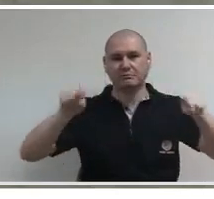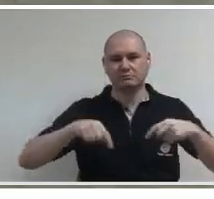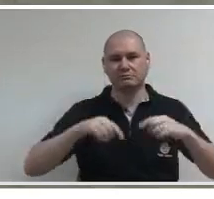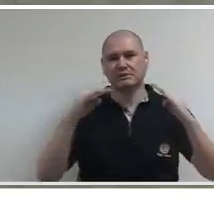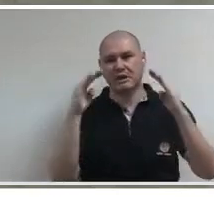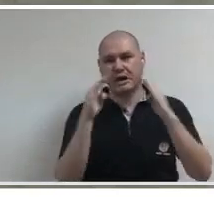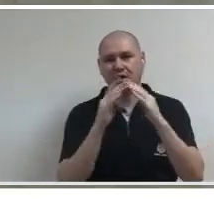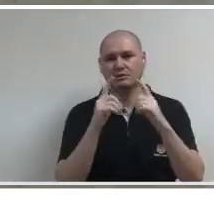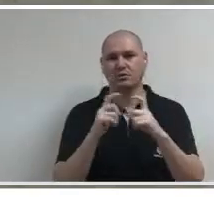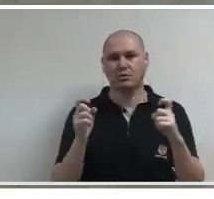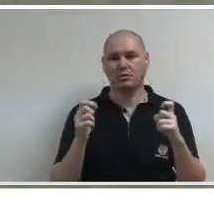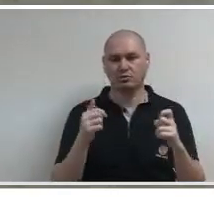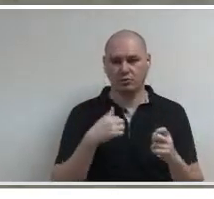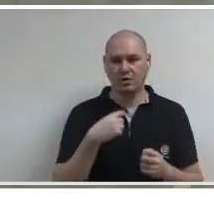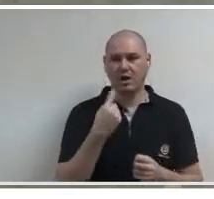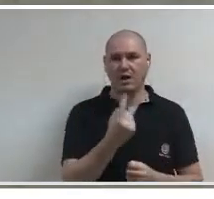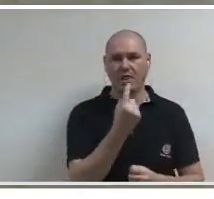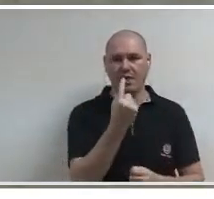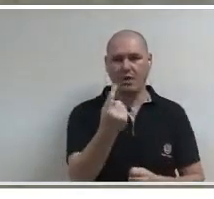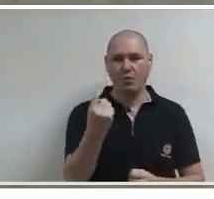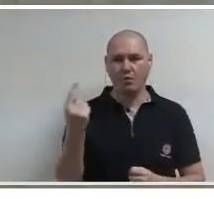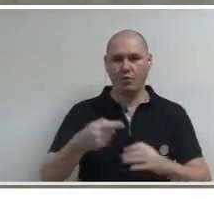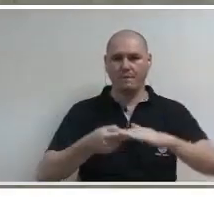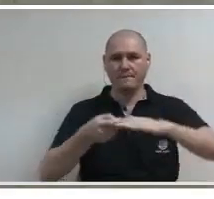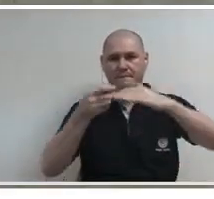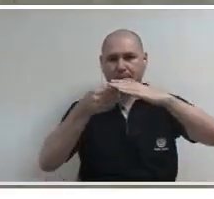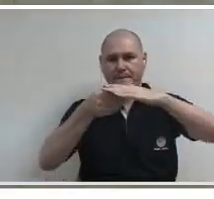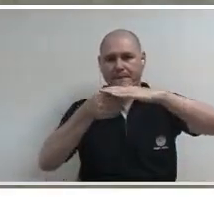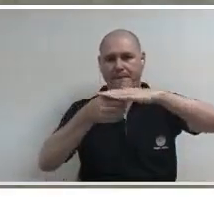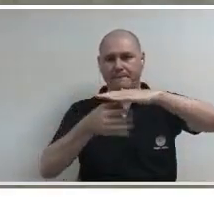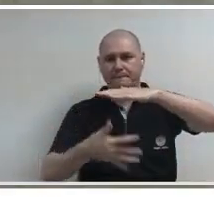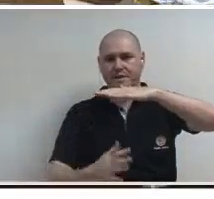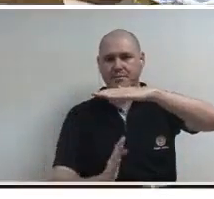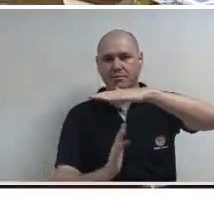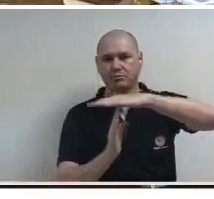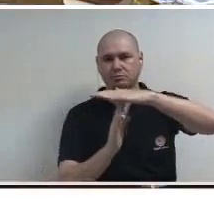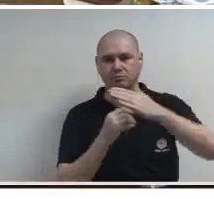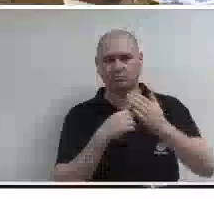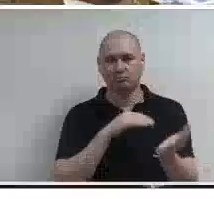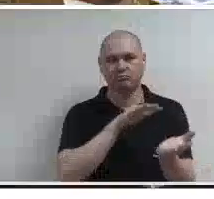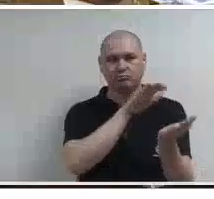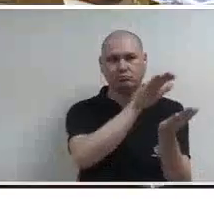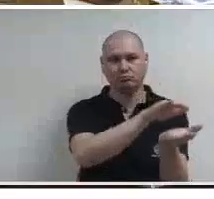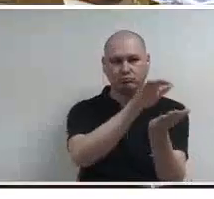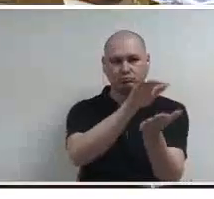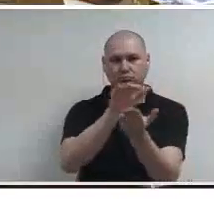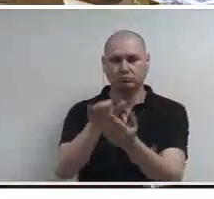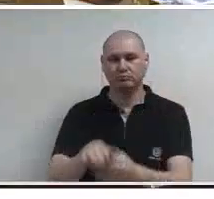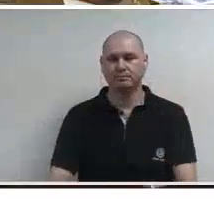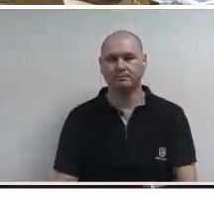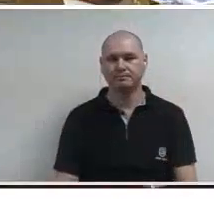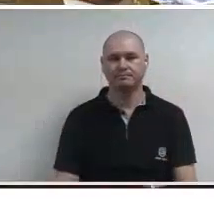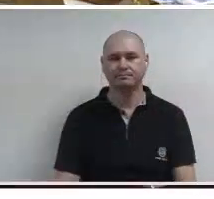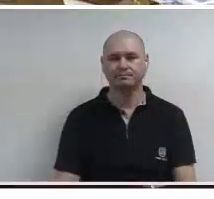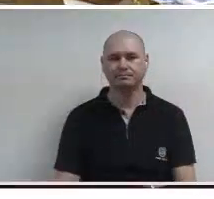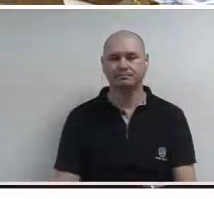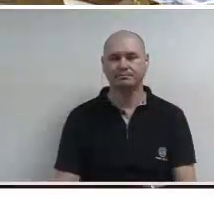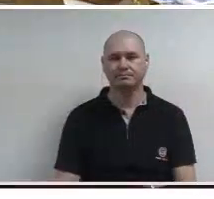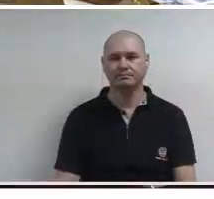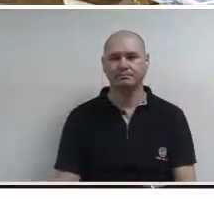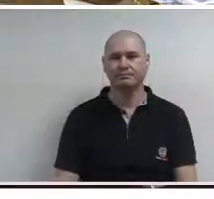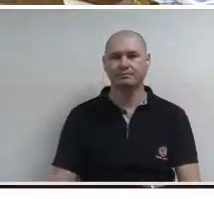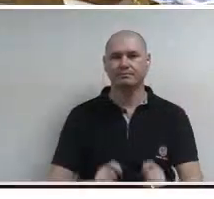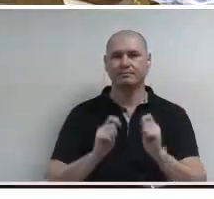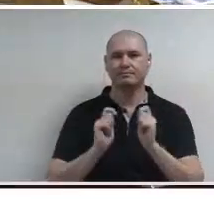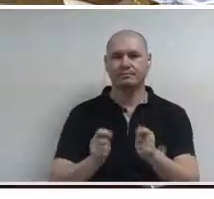documento mobiliario, hasta va inmobiliario a ver. Doctor Martínez Simón. Doctor Martínez Simón va a PRC. Sí,